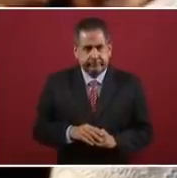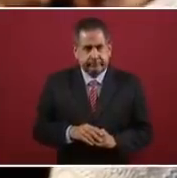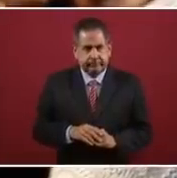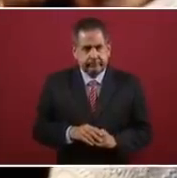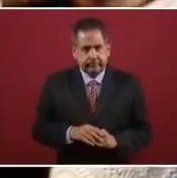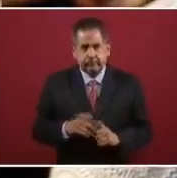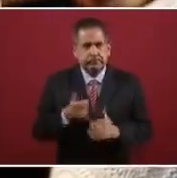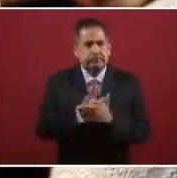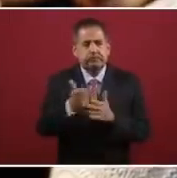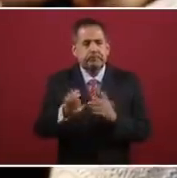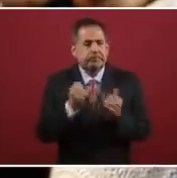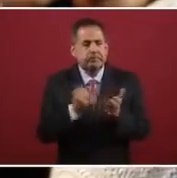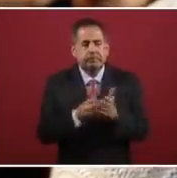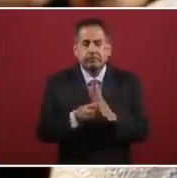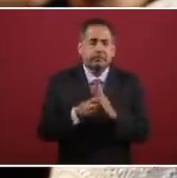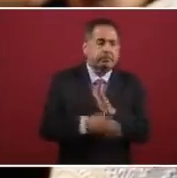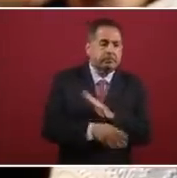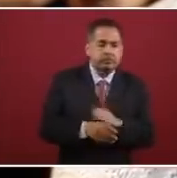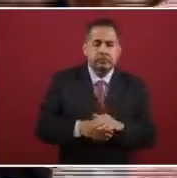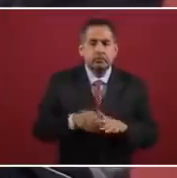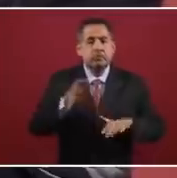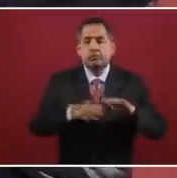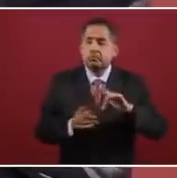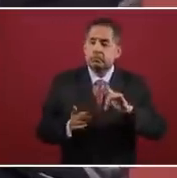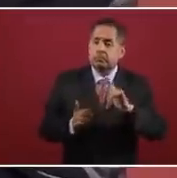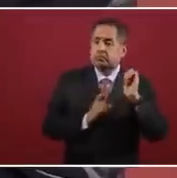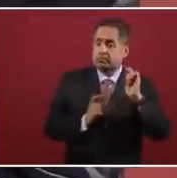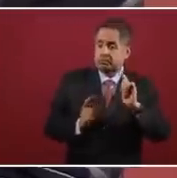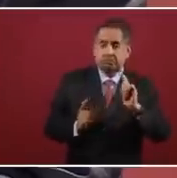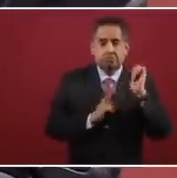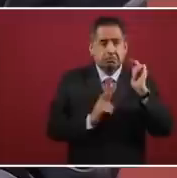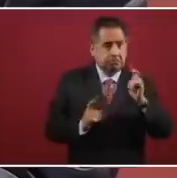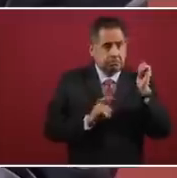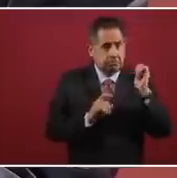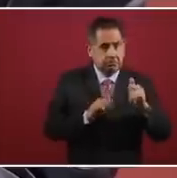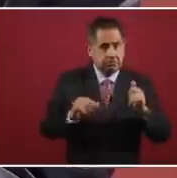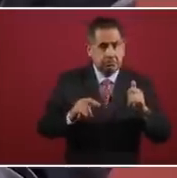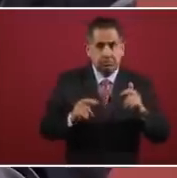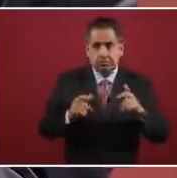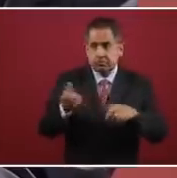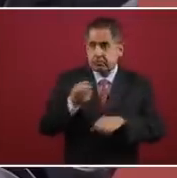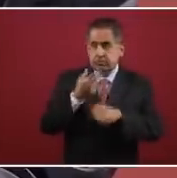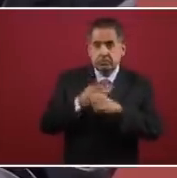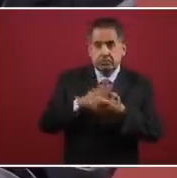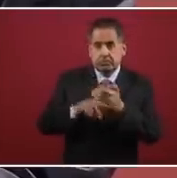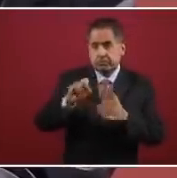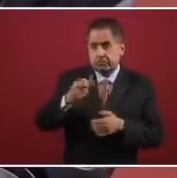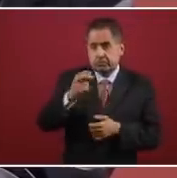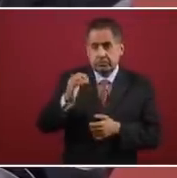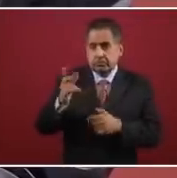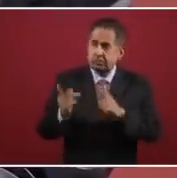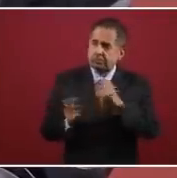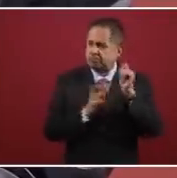no pagar impuestos, sino hasta para cobrarle a la Secretaría de Hacienda